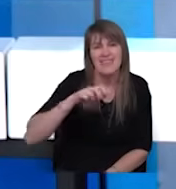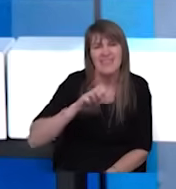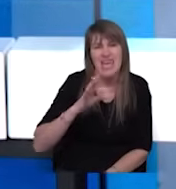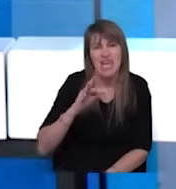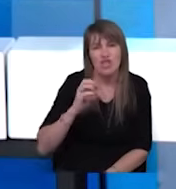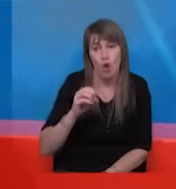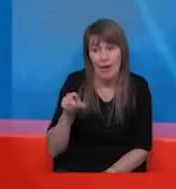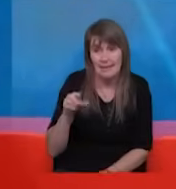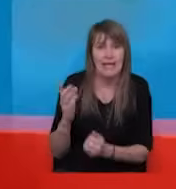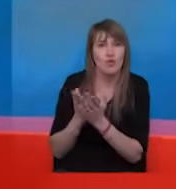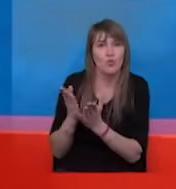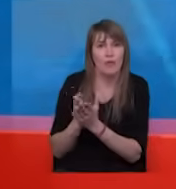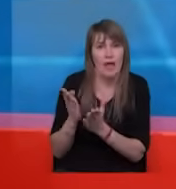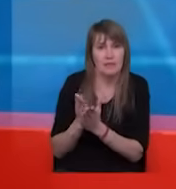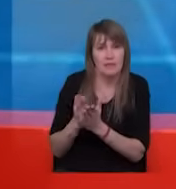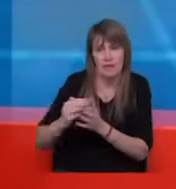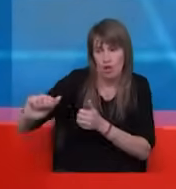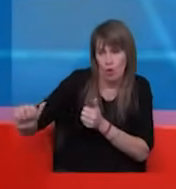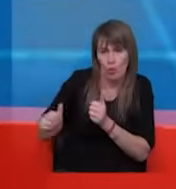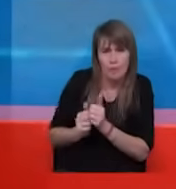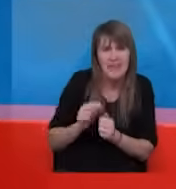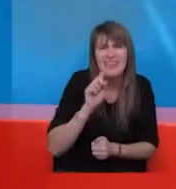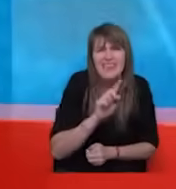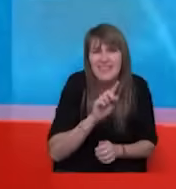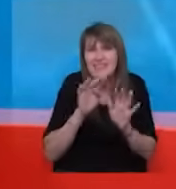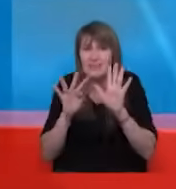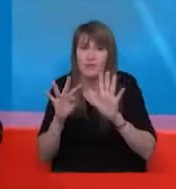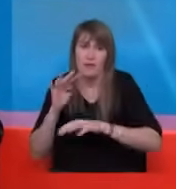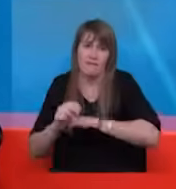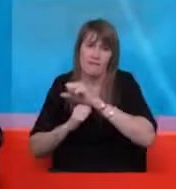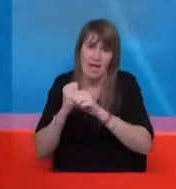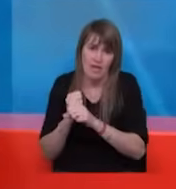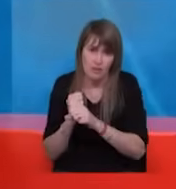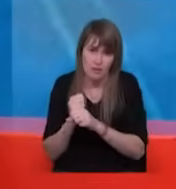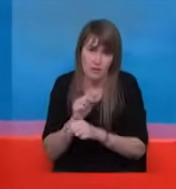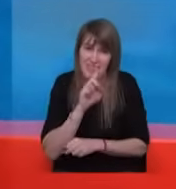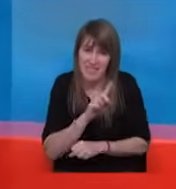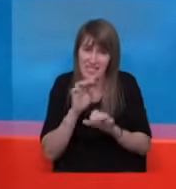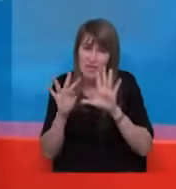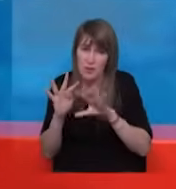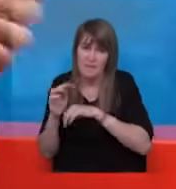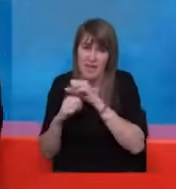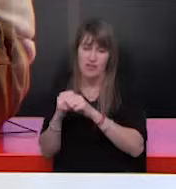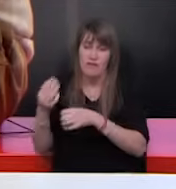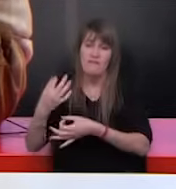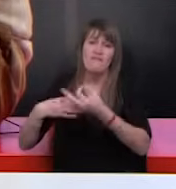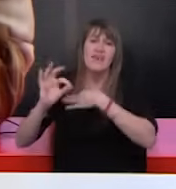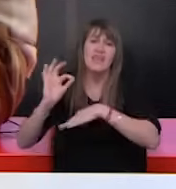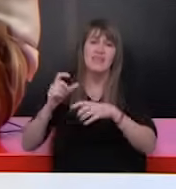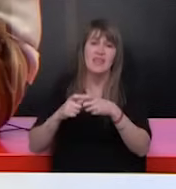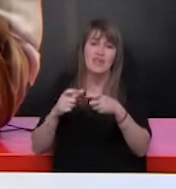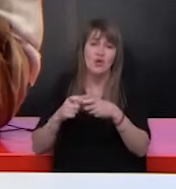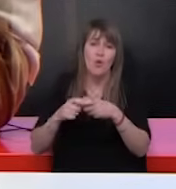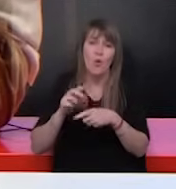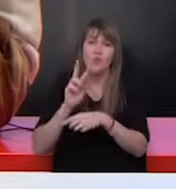estudiante. Y como 19 años tenía, ¿no? Vamos a dimensionar eso sí. También, 19 vendía años. Vendía discos usados en la Feria de